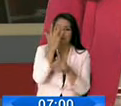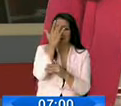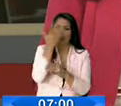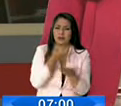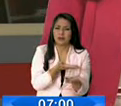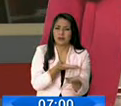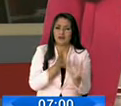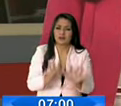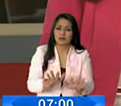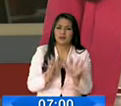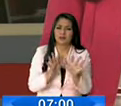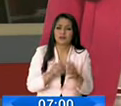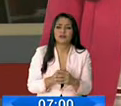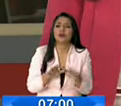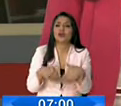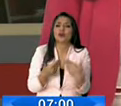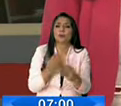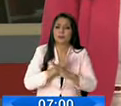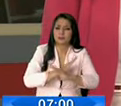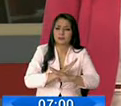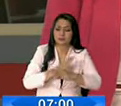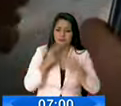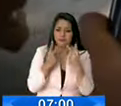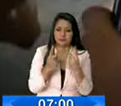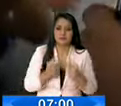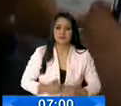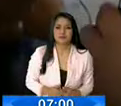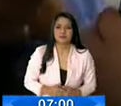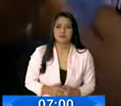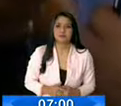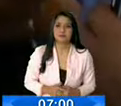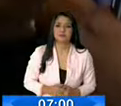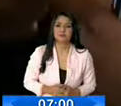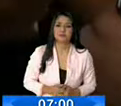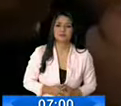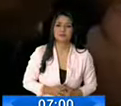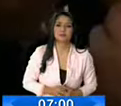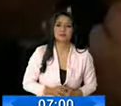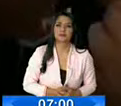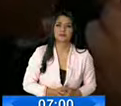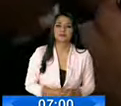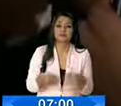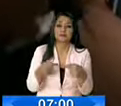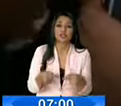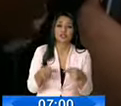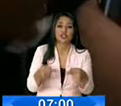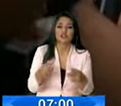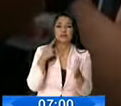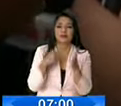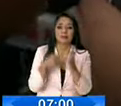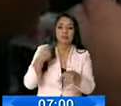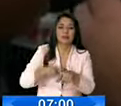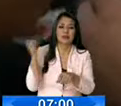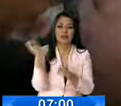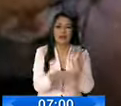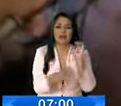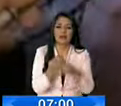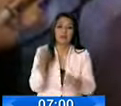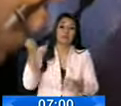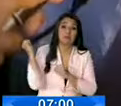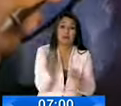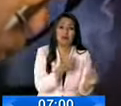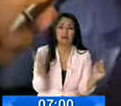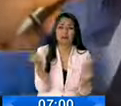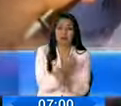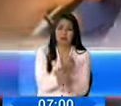se genera y cómo combatirla. Estoy aquí todas las tardes, desmane de piedra, palos, patadas, puñetes. Y